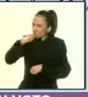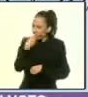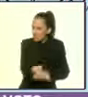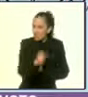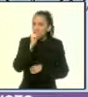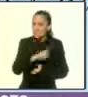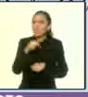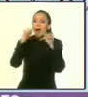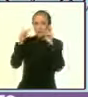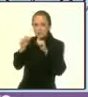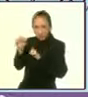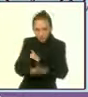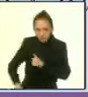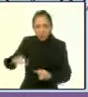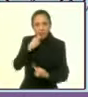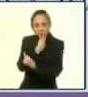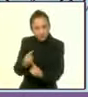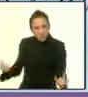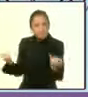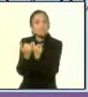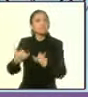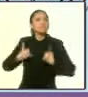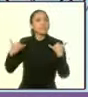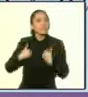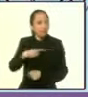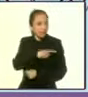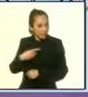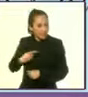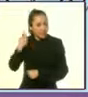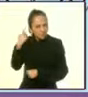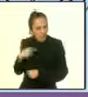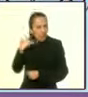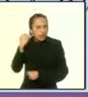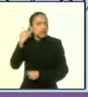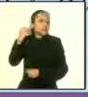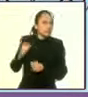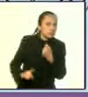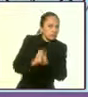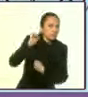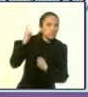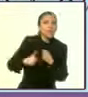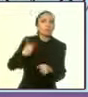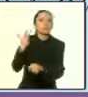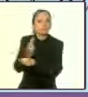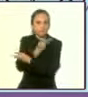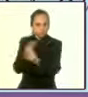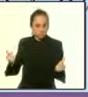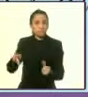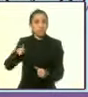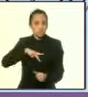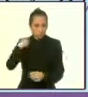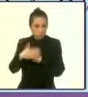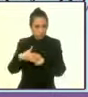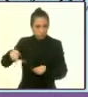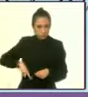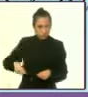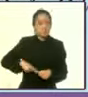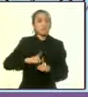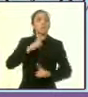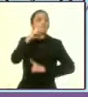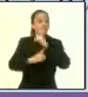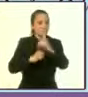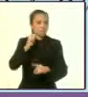niños y en los jóvenes para encontrar verdaderas alternativas en mi gobierno el deporte va a ser una política seria